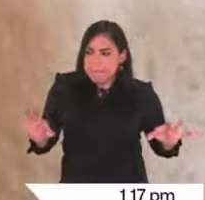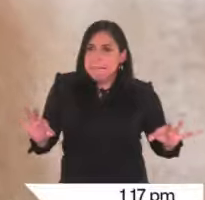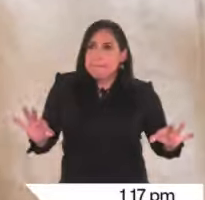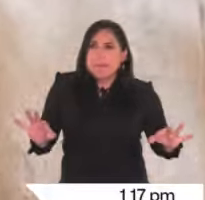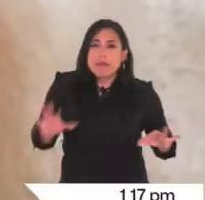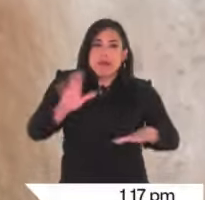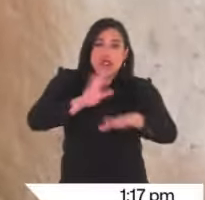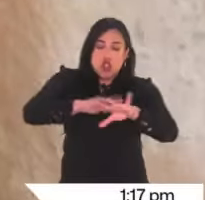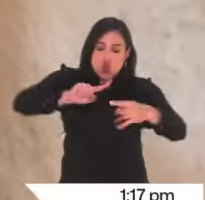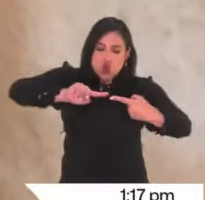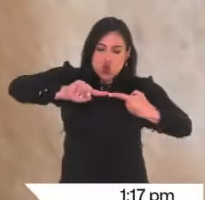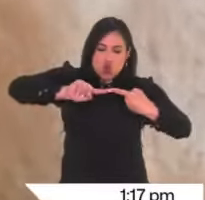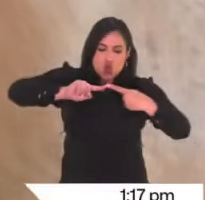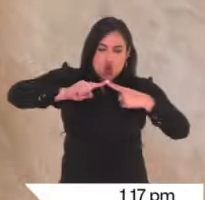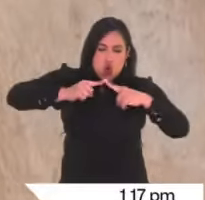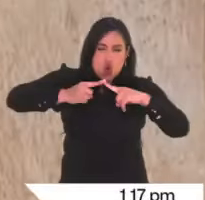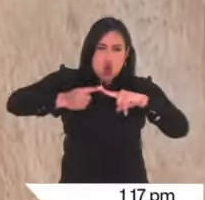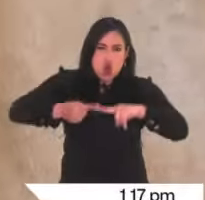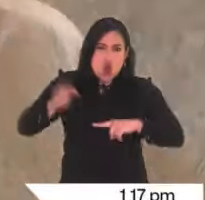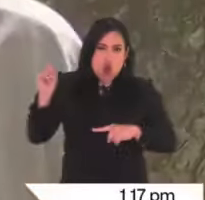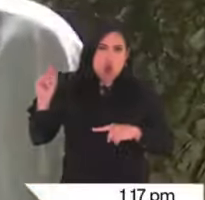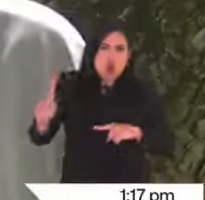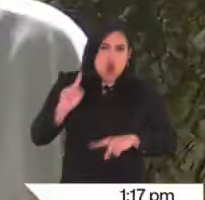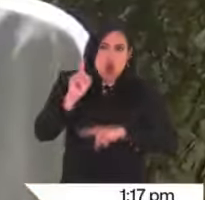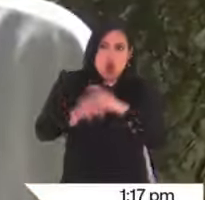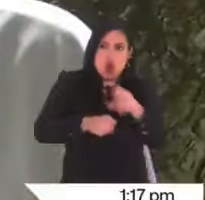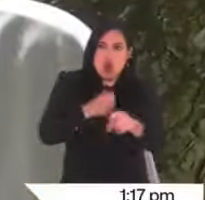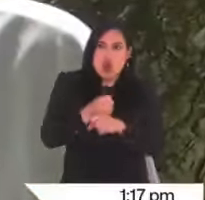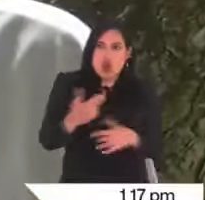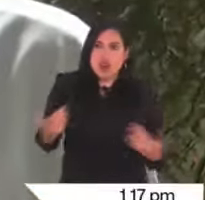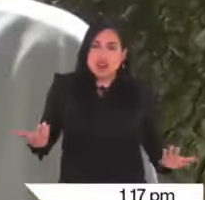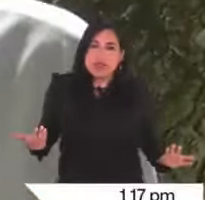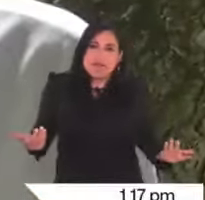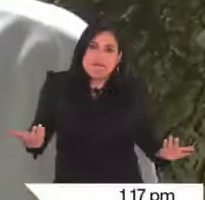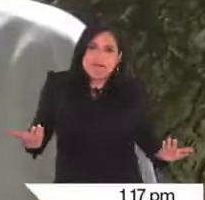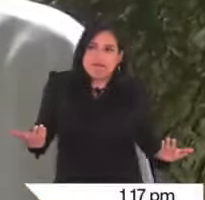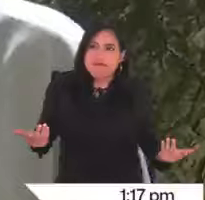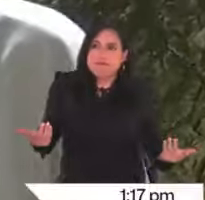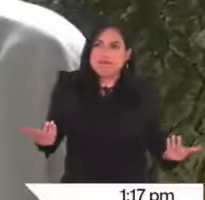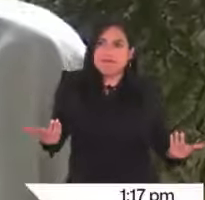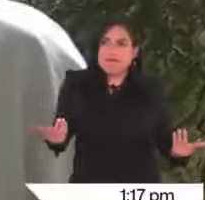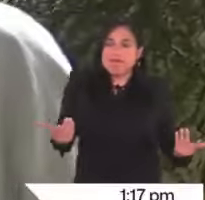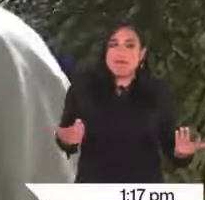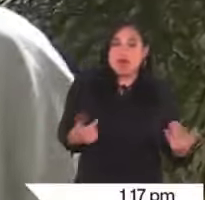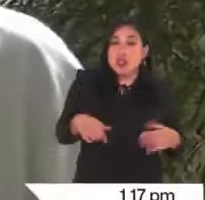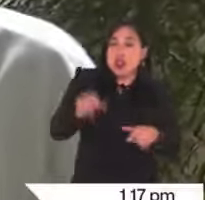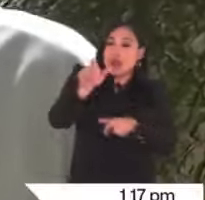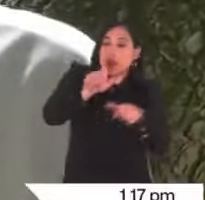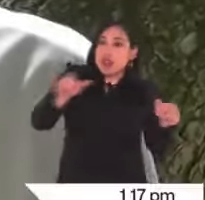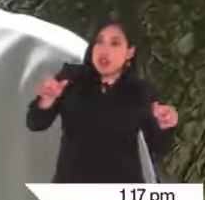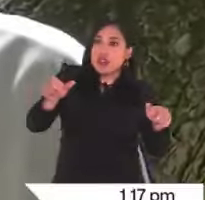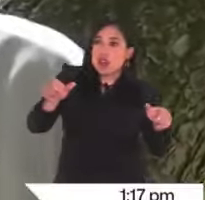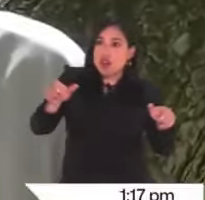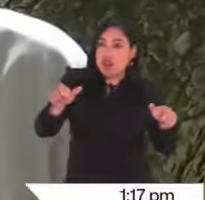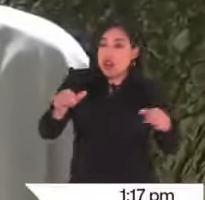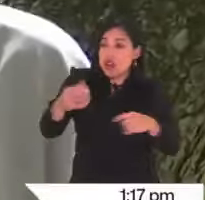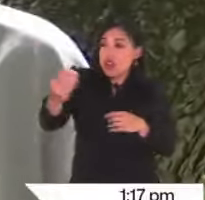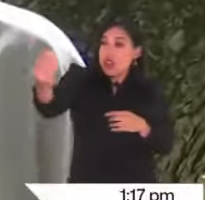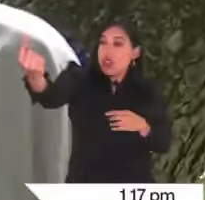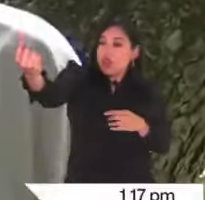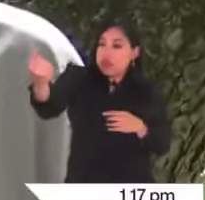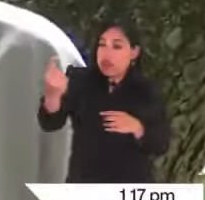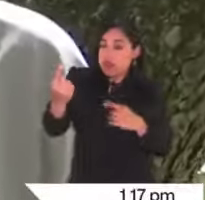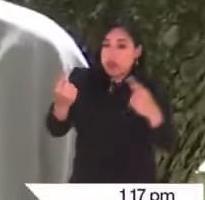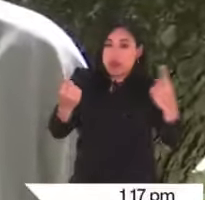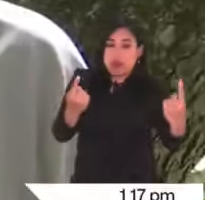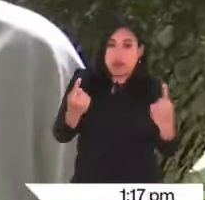Un dolor que persiste a través del tiempo. Ver amigos, verlos venir y desaparecerse